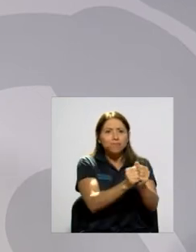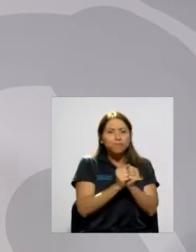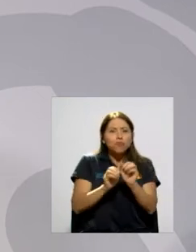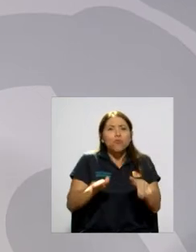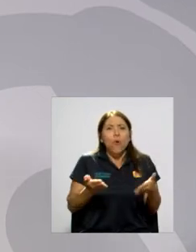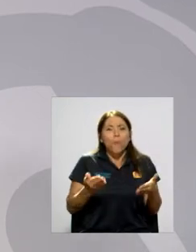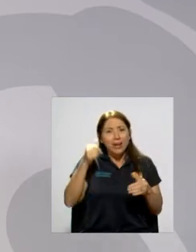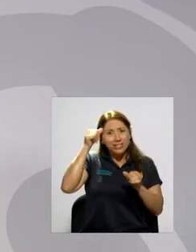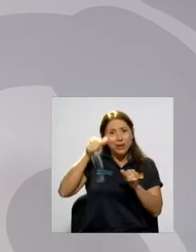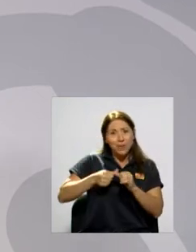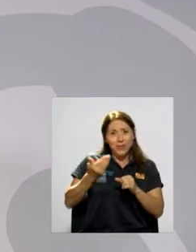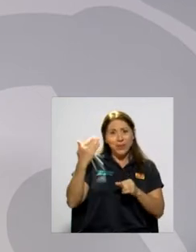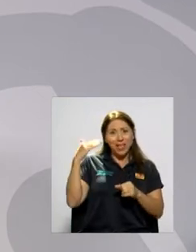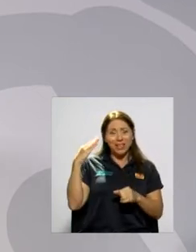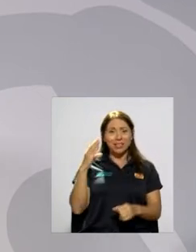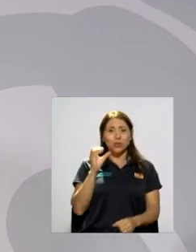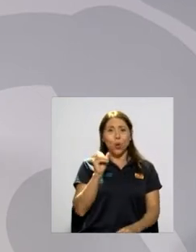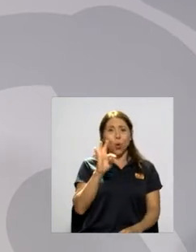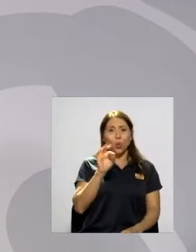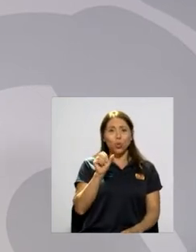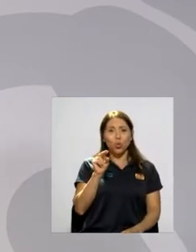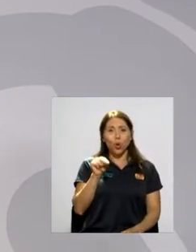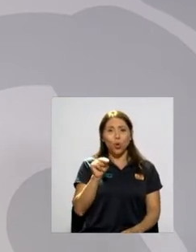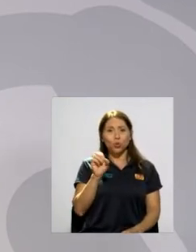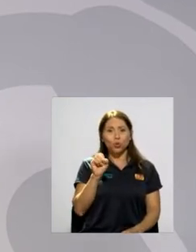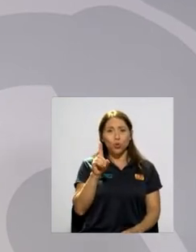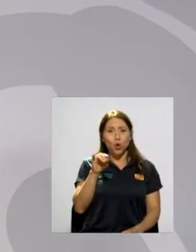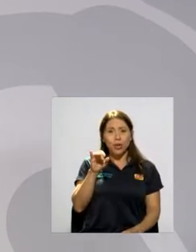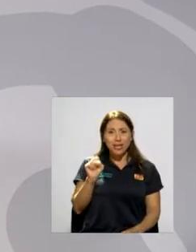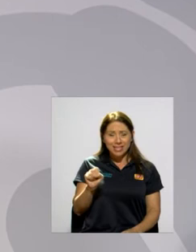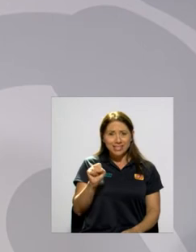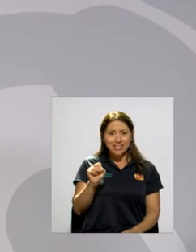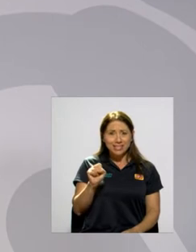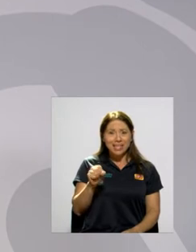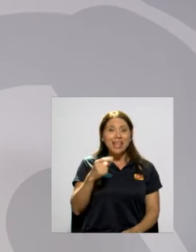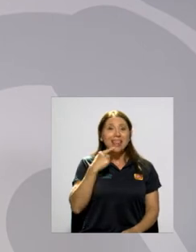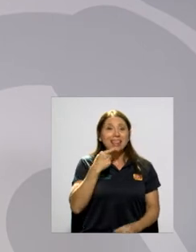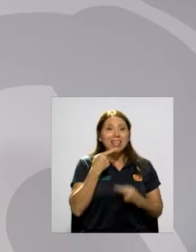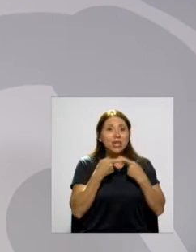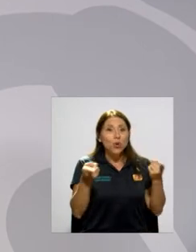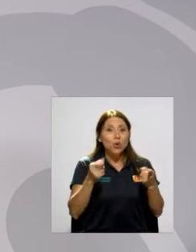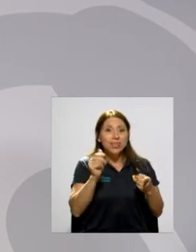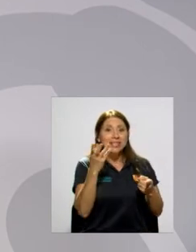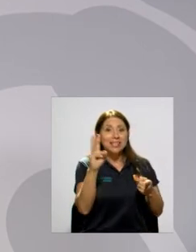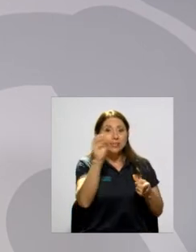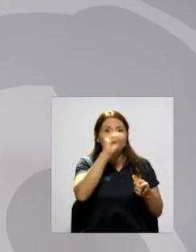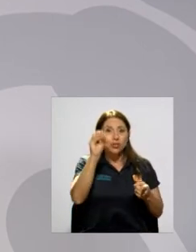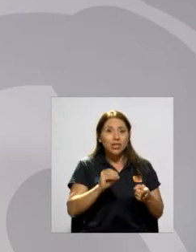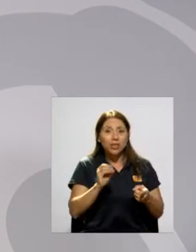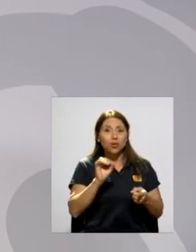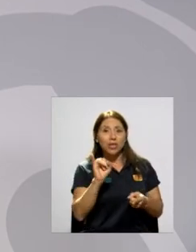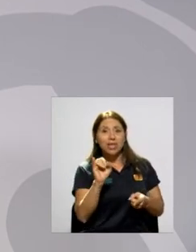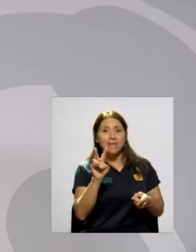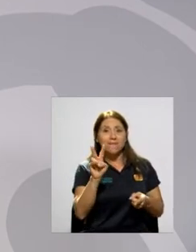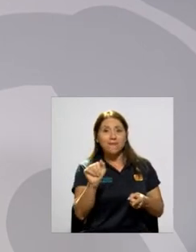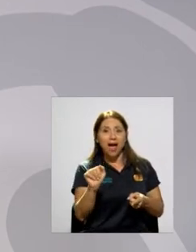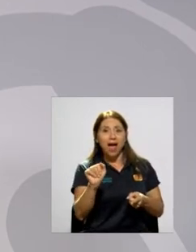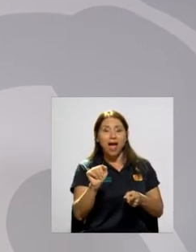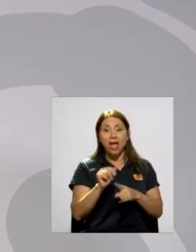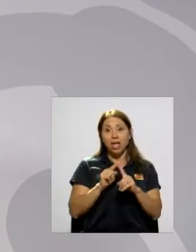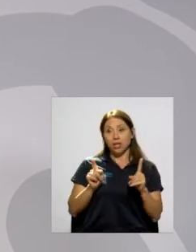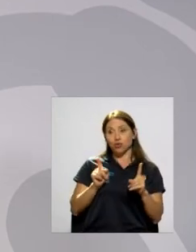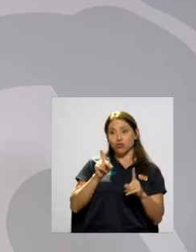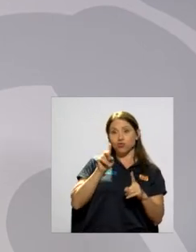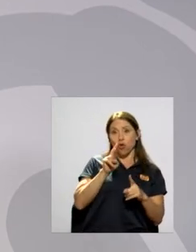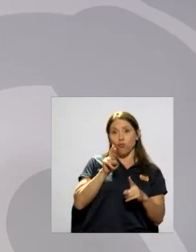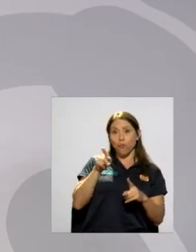Otón Solís anunció que iba con el 16% del IVA, Rodolfo Pisa puso en Twitter que no. Y de